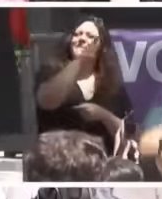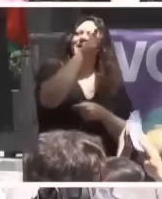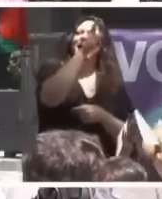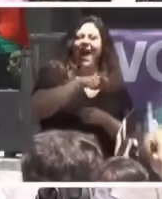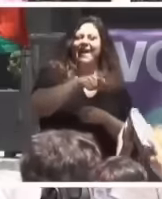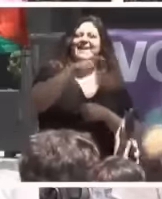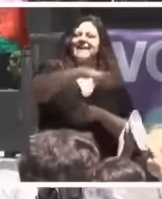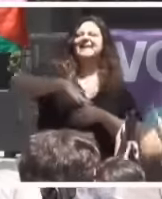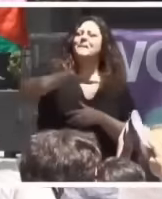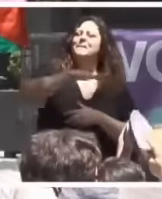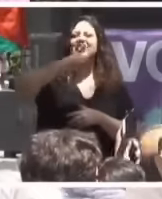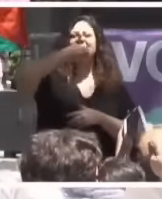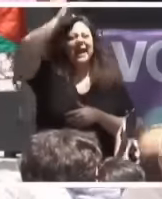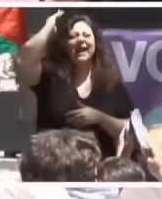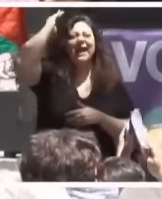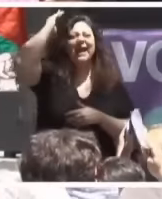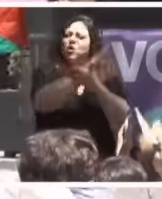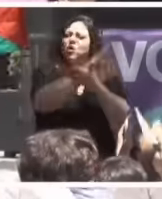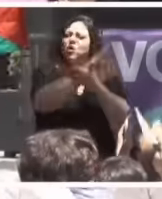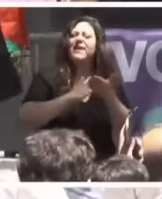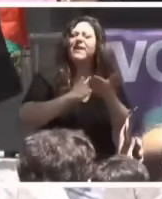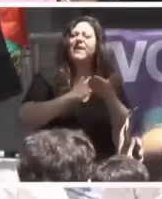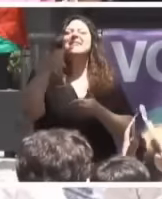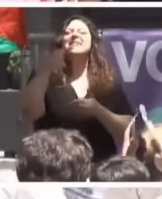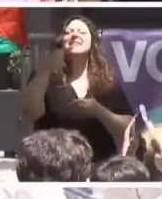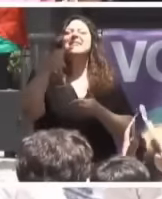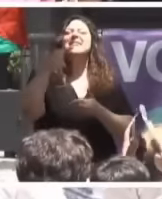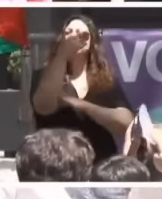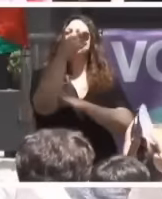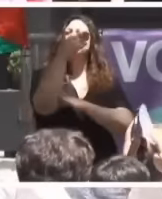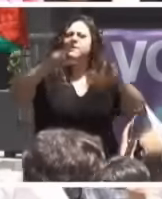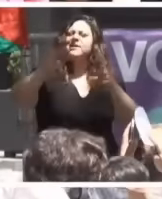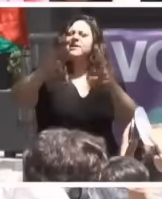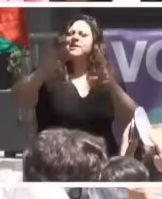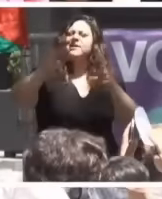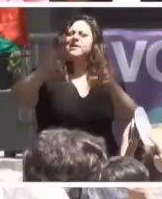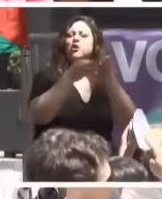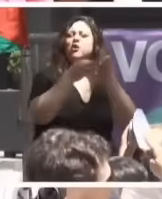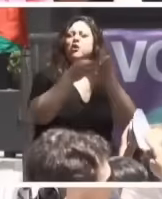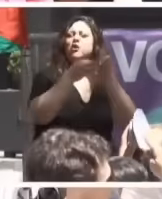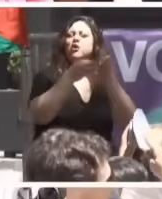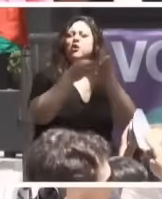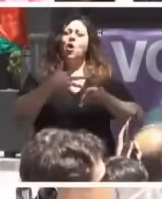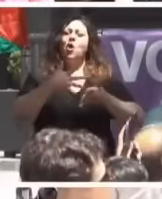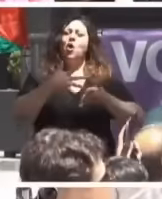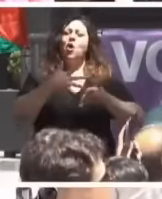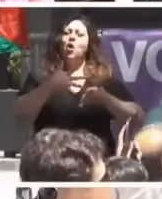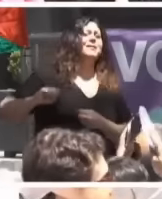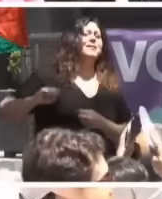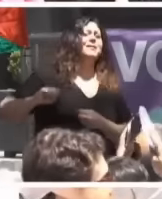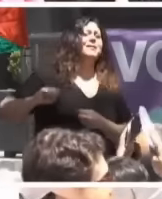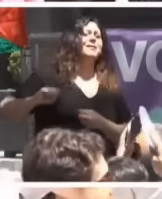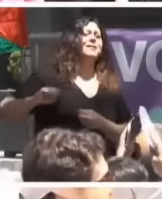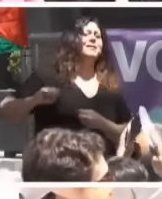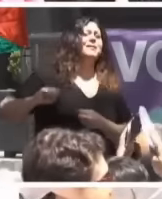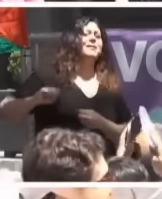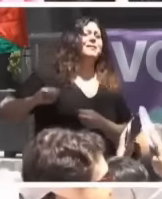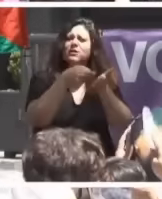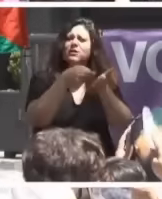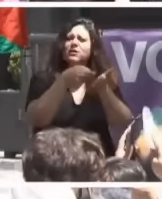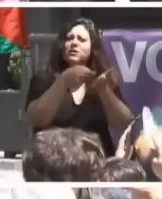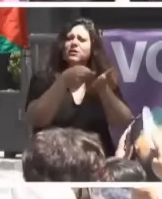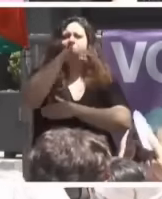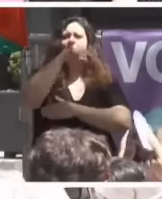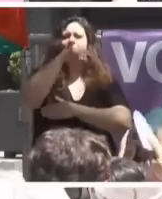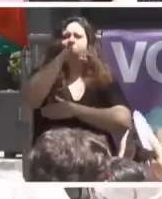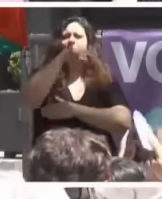esta plaza, diciendo que hemos bordado en la bandera de la libertad el amor más grande de nuestras vidas. Lo hemos bordado, compañeros y